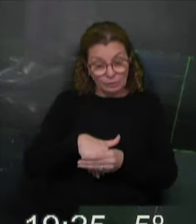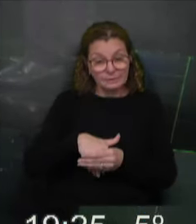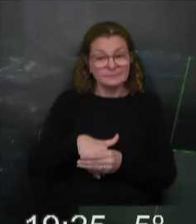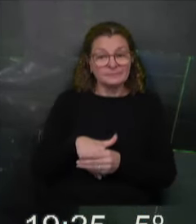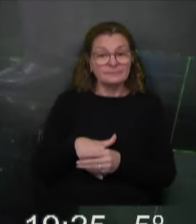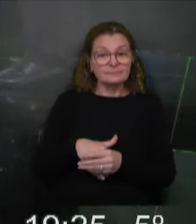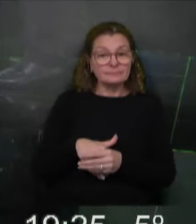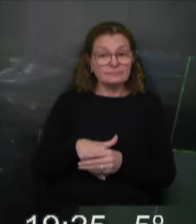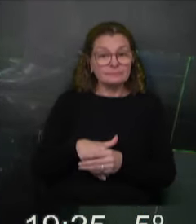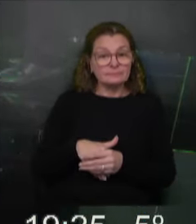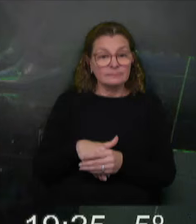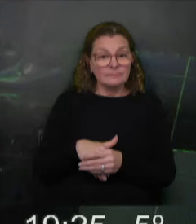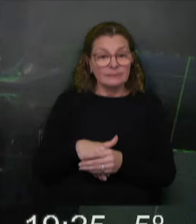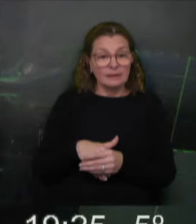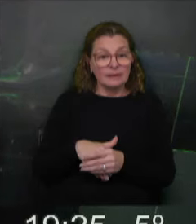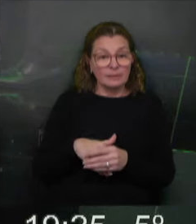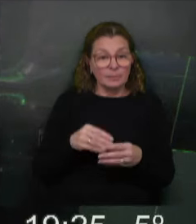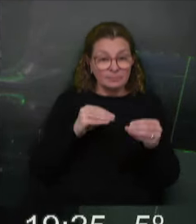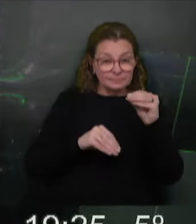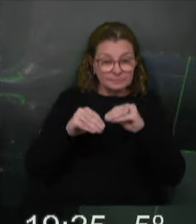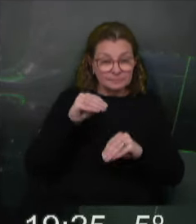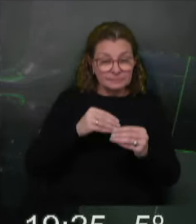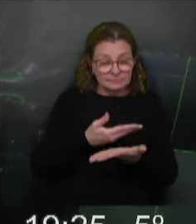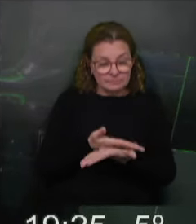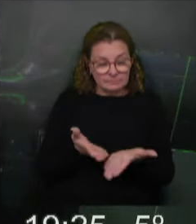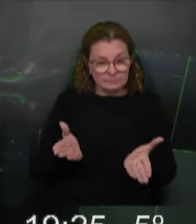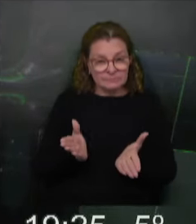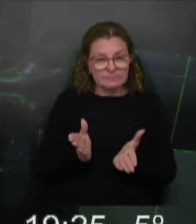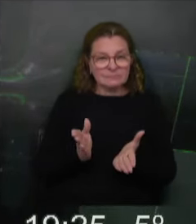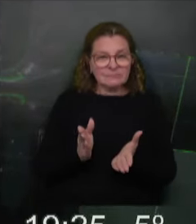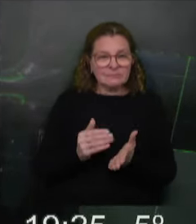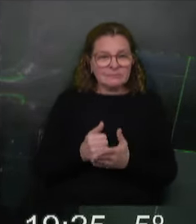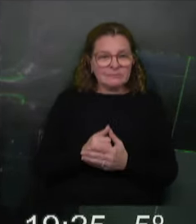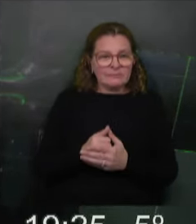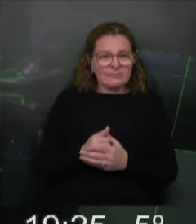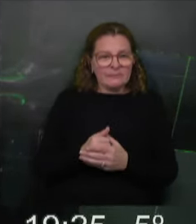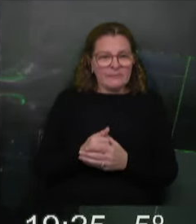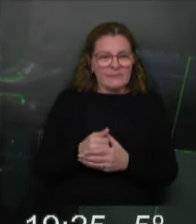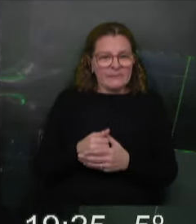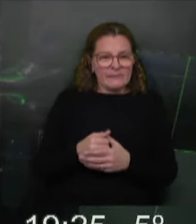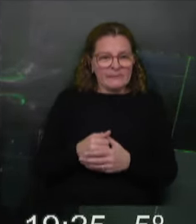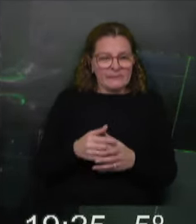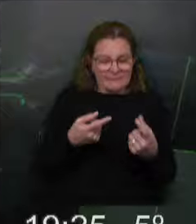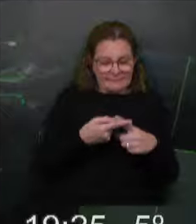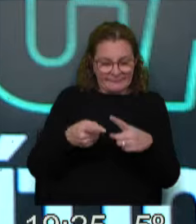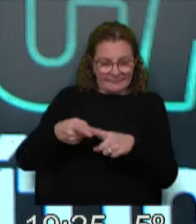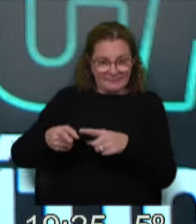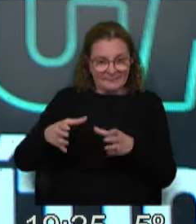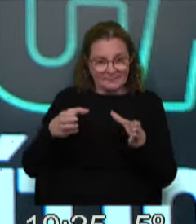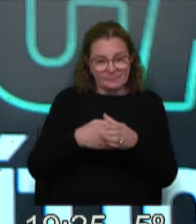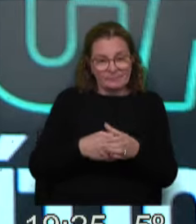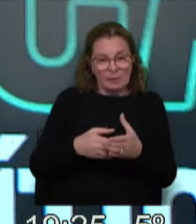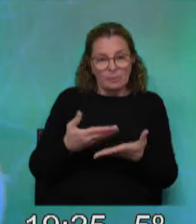elección interna decir se va configurando el escenario de eh los niveles de los distintos grupos que han